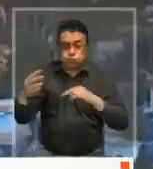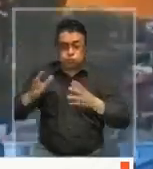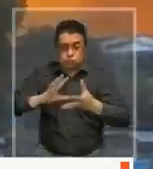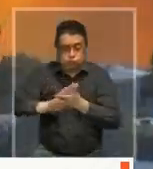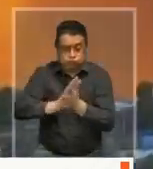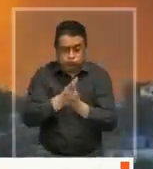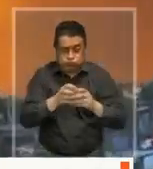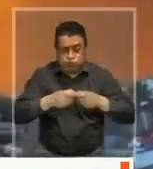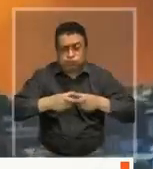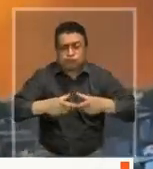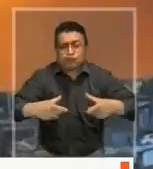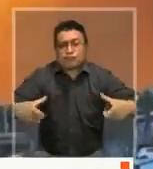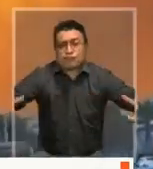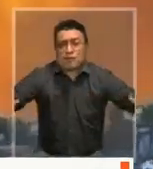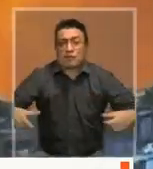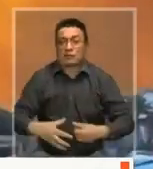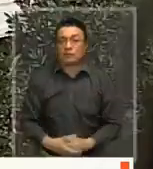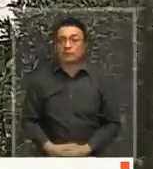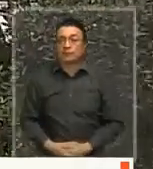paso.